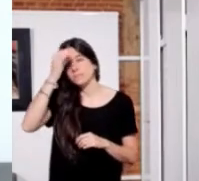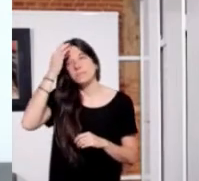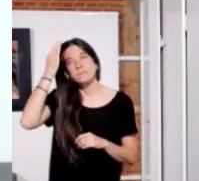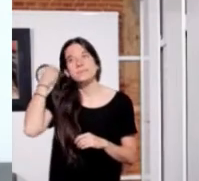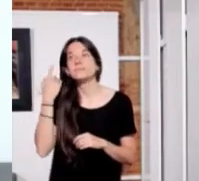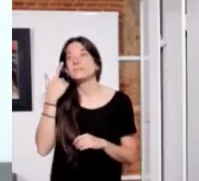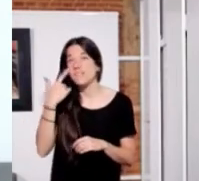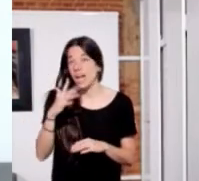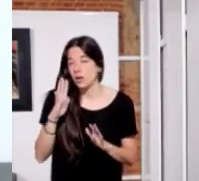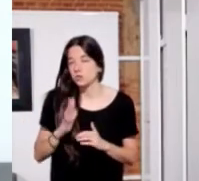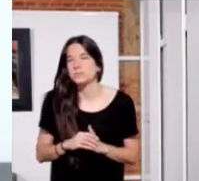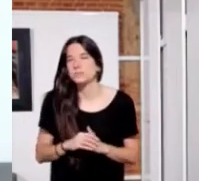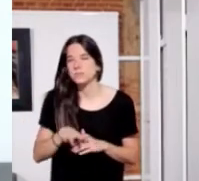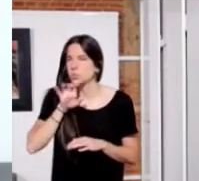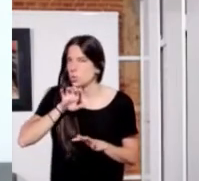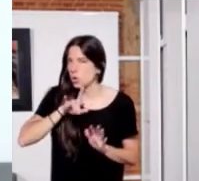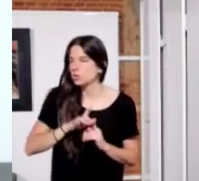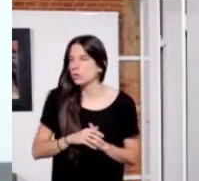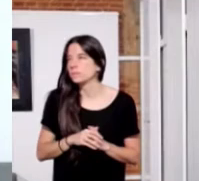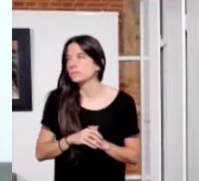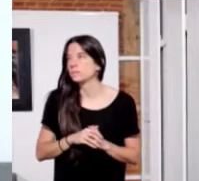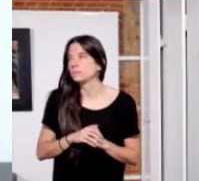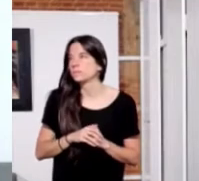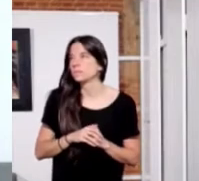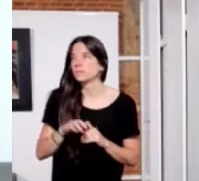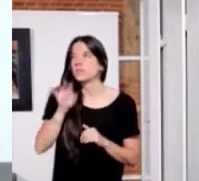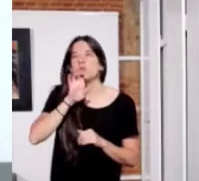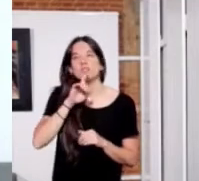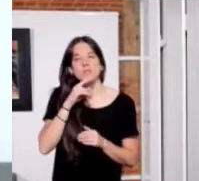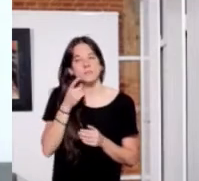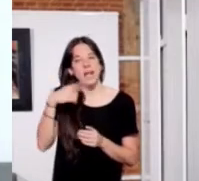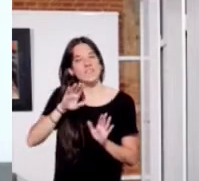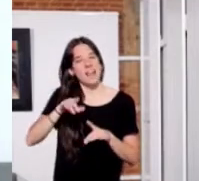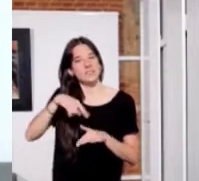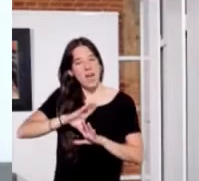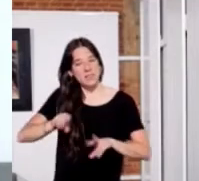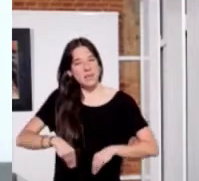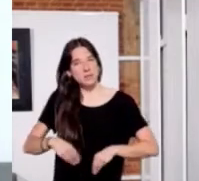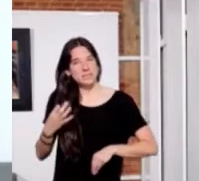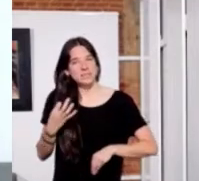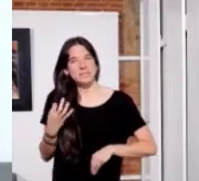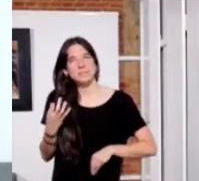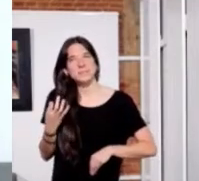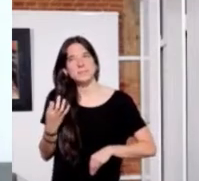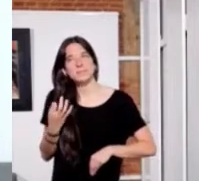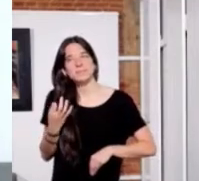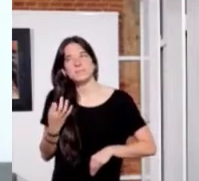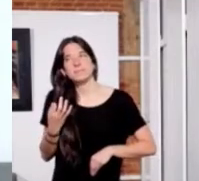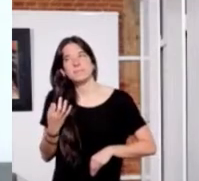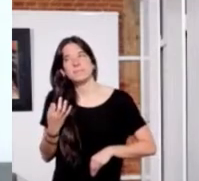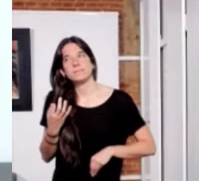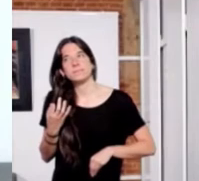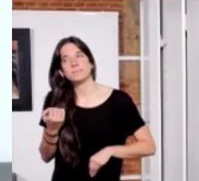Fijaros, es muy curioso cómo hemos acabado aceptando que